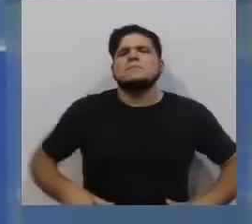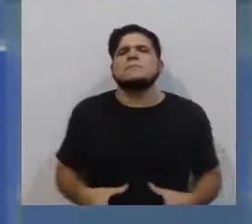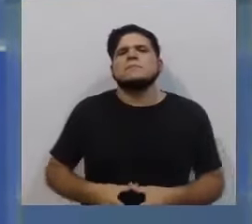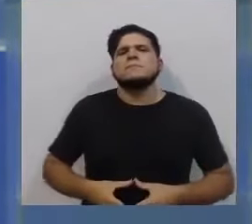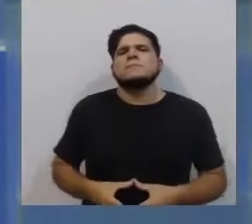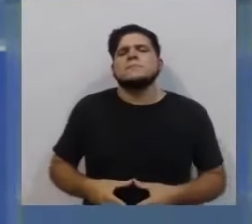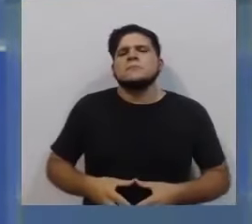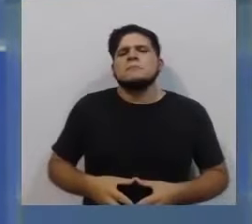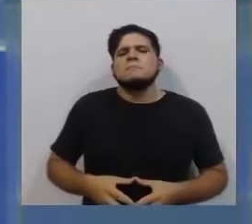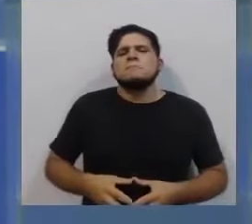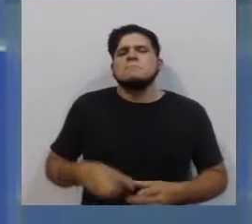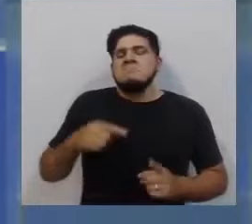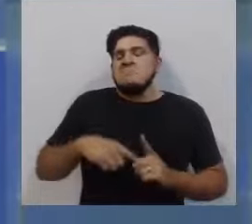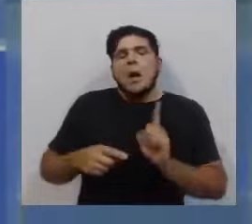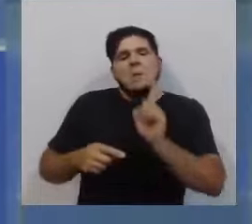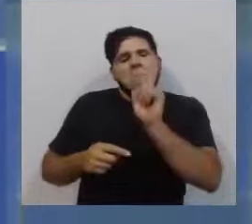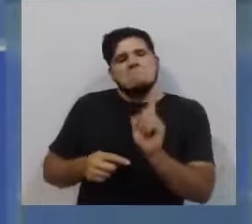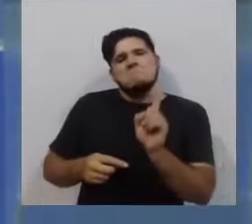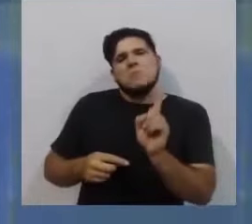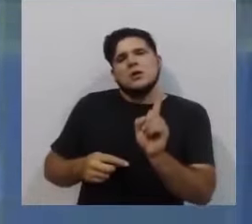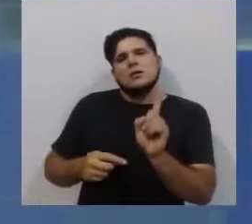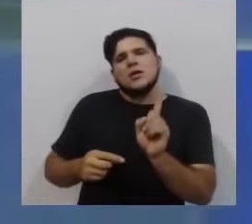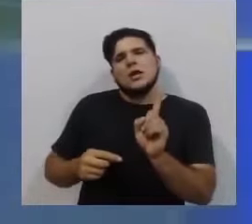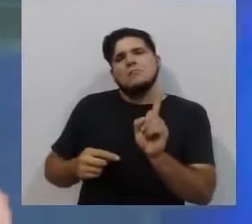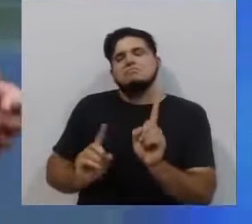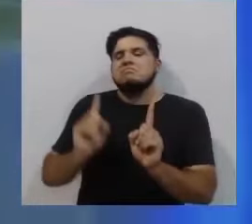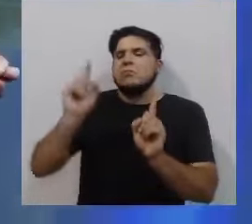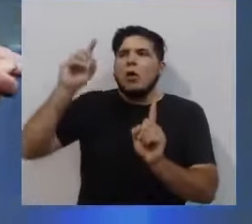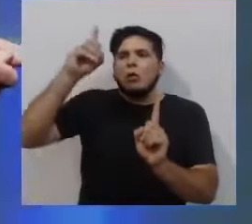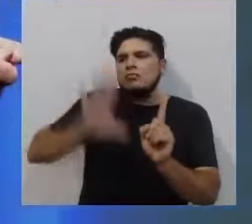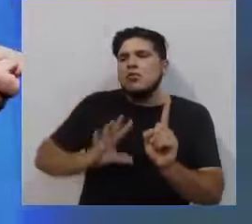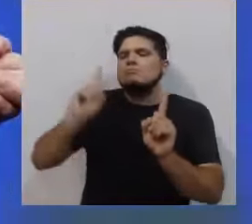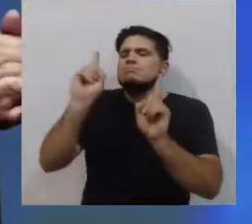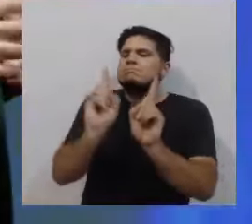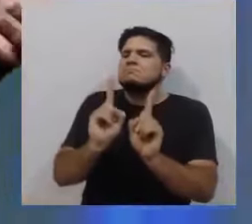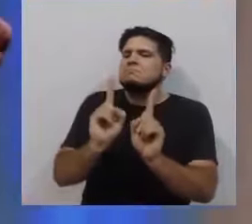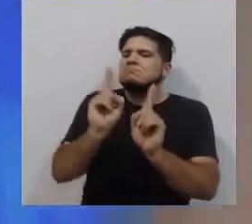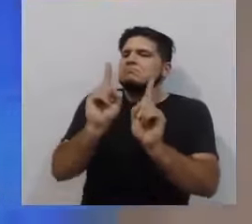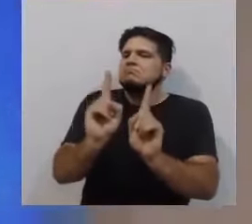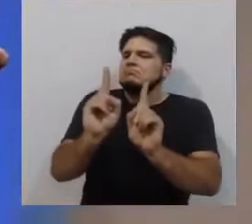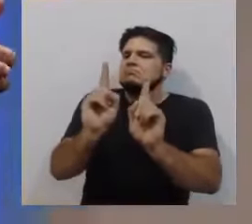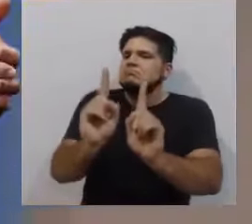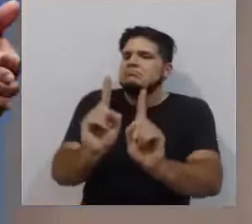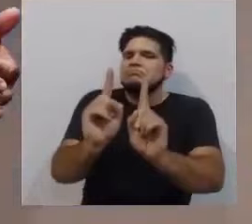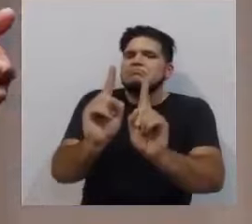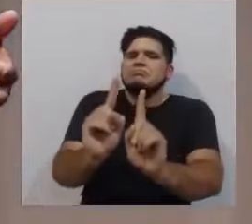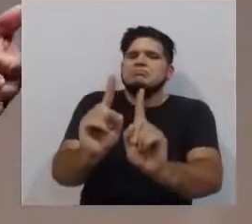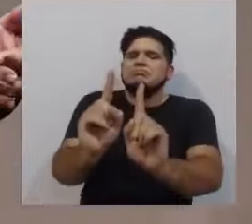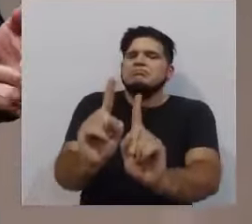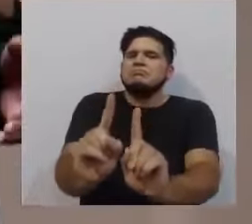dios fue un tiempo bien complejo bien difícil